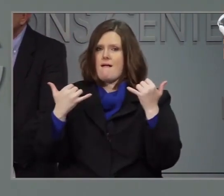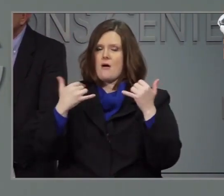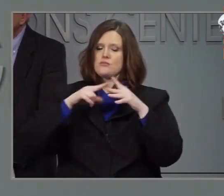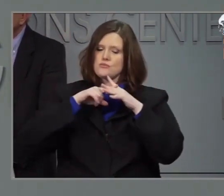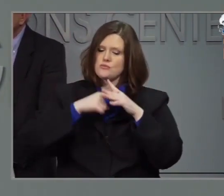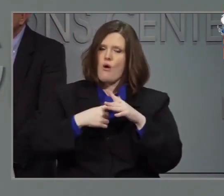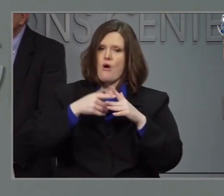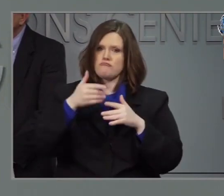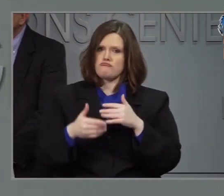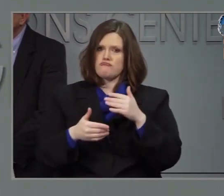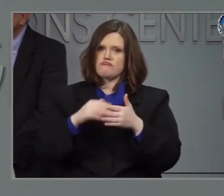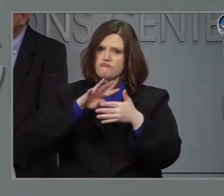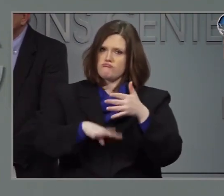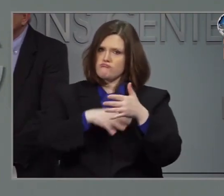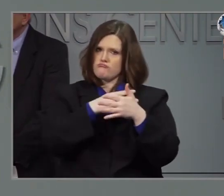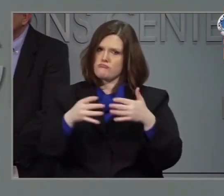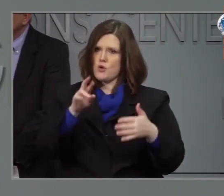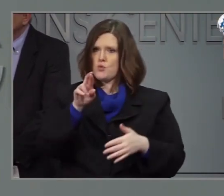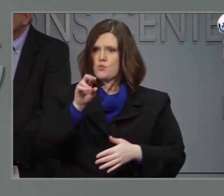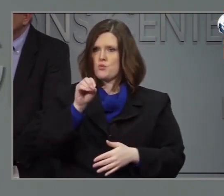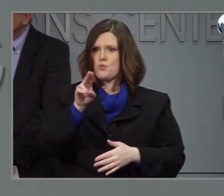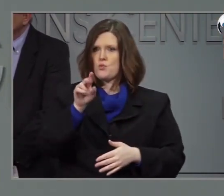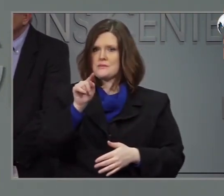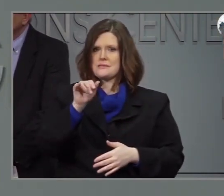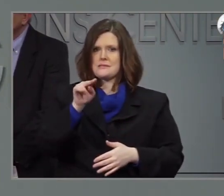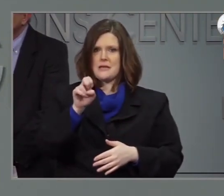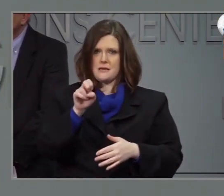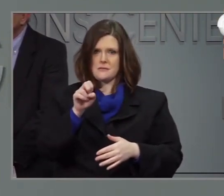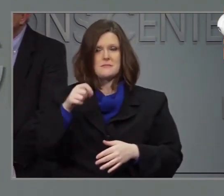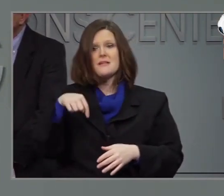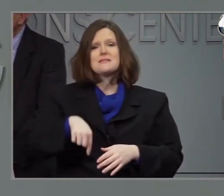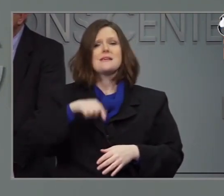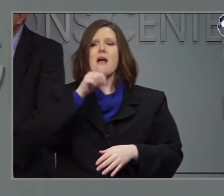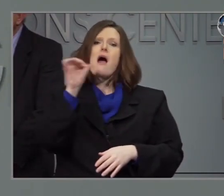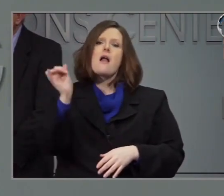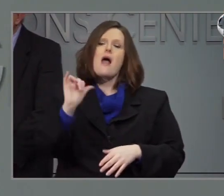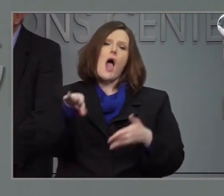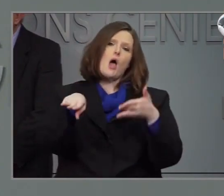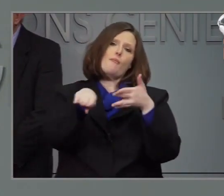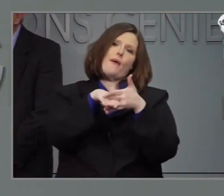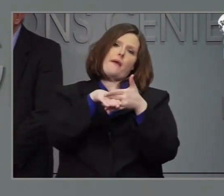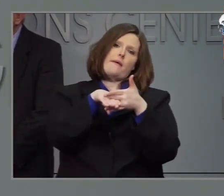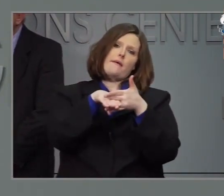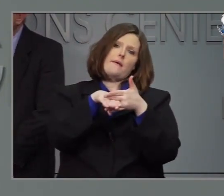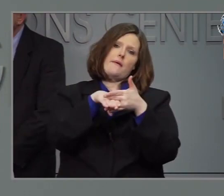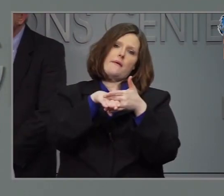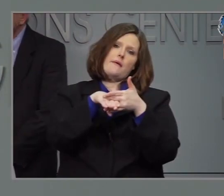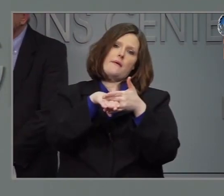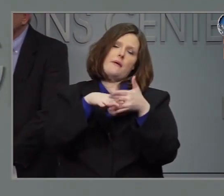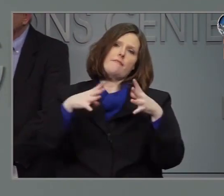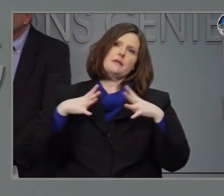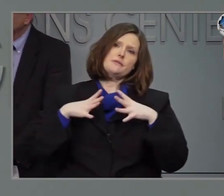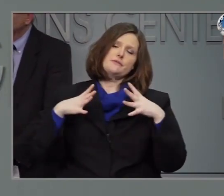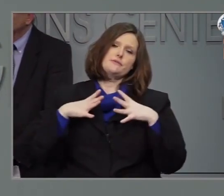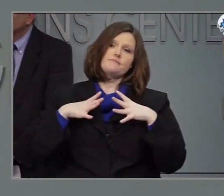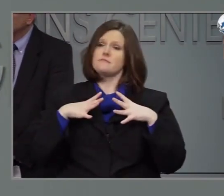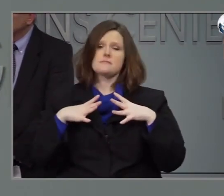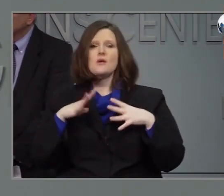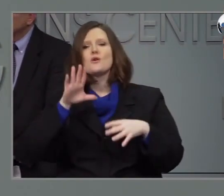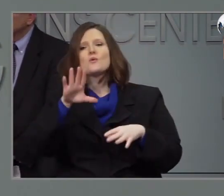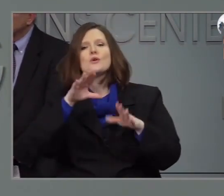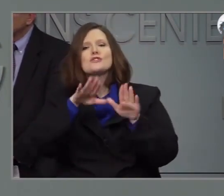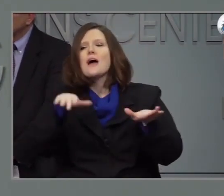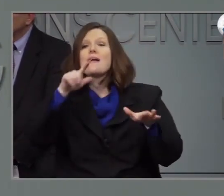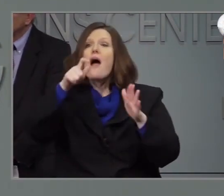momento de comenzar una rutina con sus niños no podemos tratar este descanso como unas vacaciones largas su